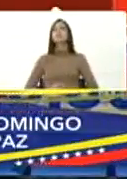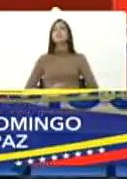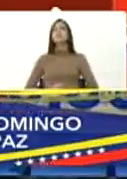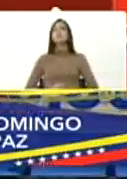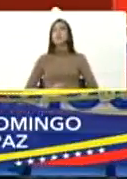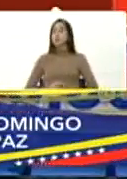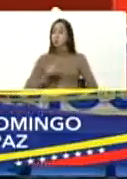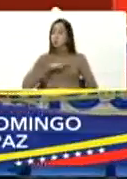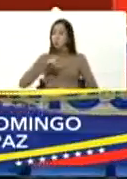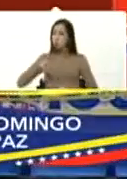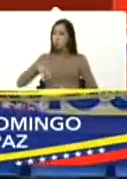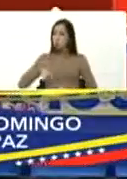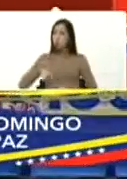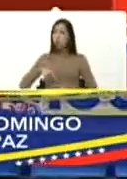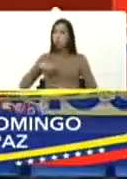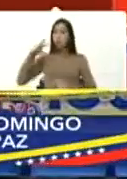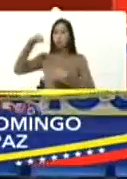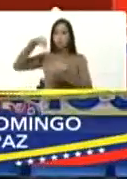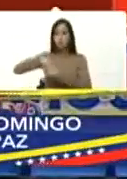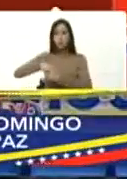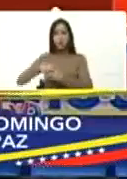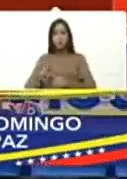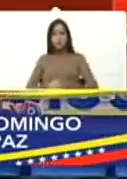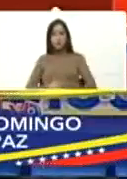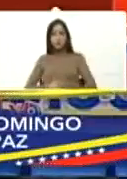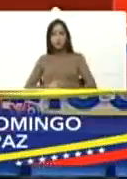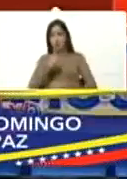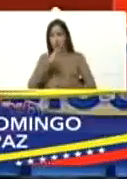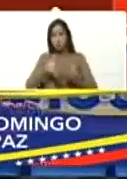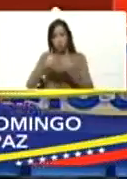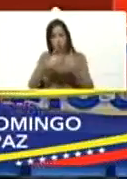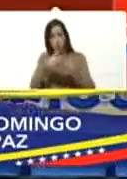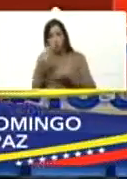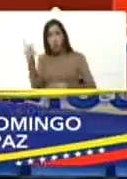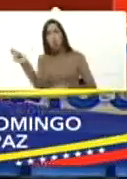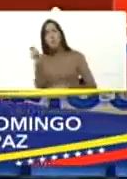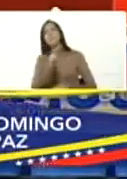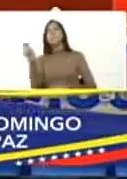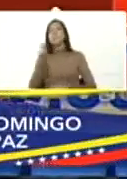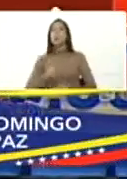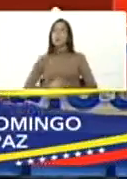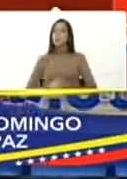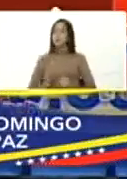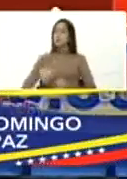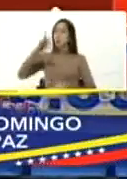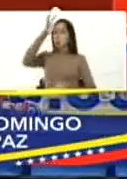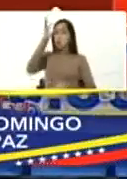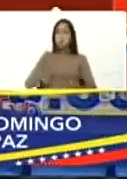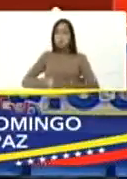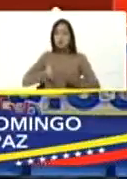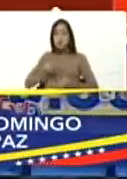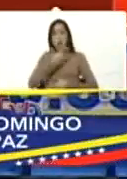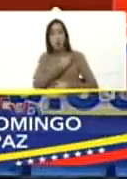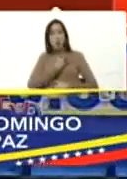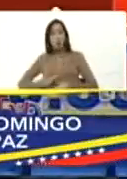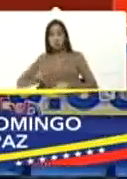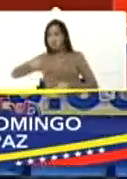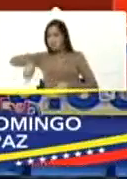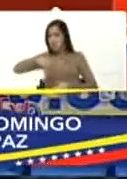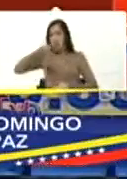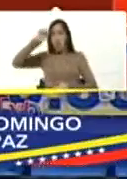Nosotros no nos metemos allá. Ellos tuvieron 2 meses sin saber quién había ganado las elecciones presidenciales. ¿Ustedes se